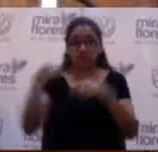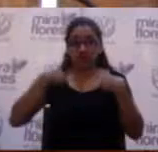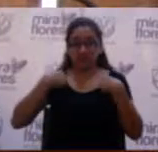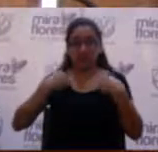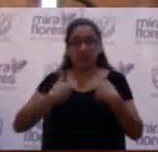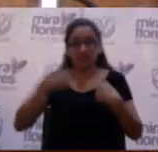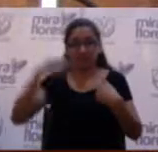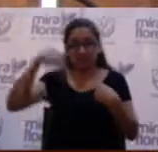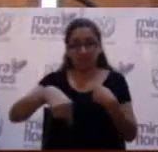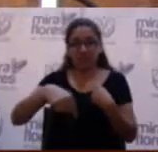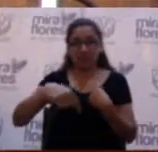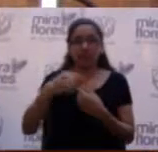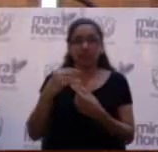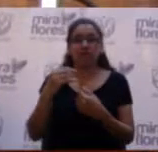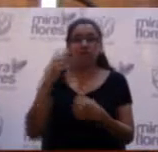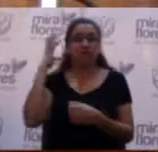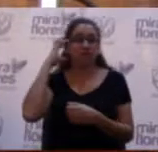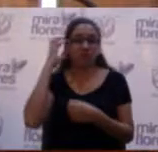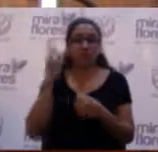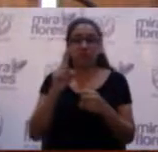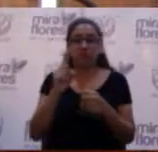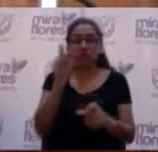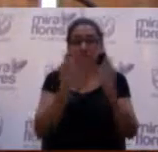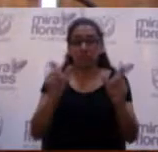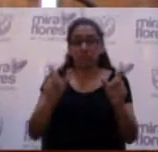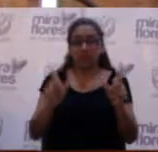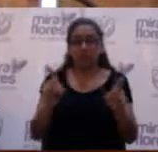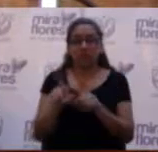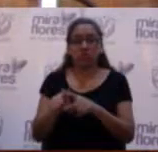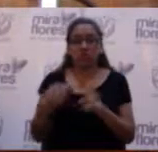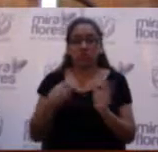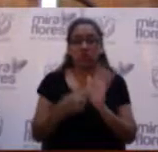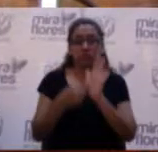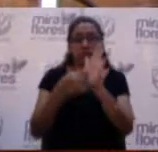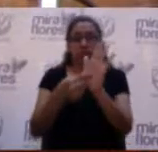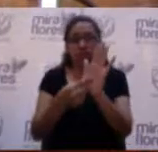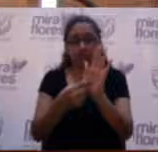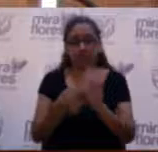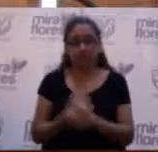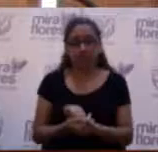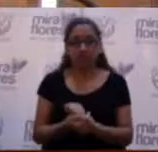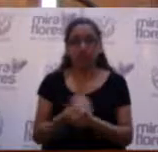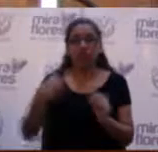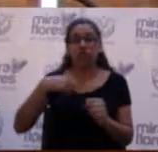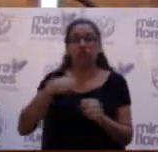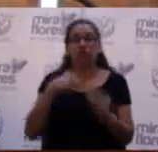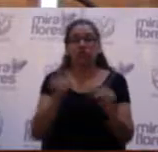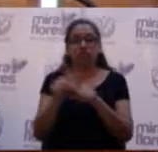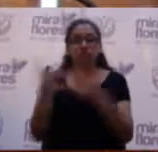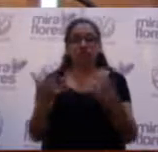Miraflores. Un empoderamiento, un activismo, donde ellos sean los propios protagonistas. Y en ese sentido también quiero